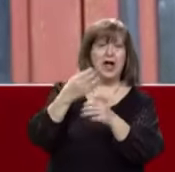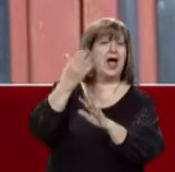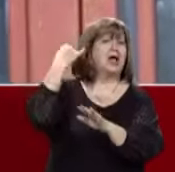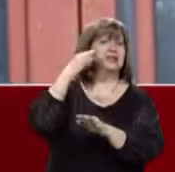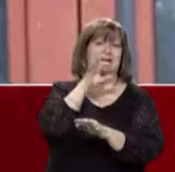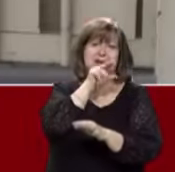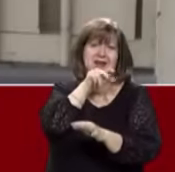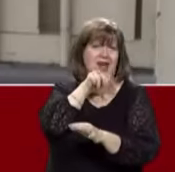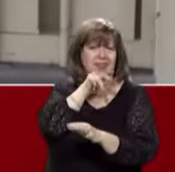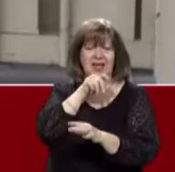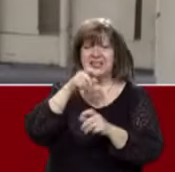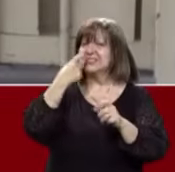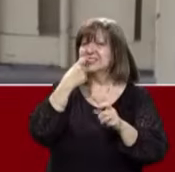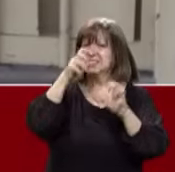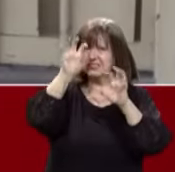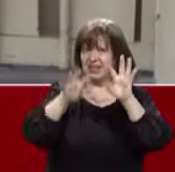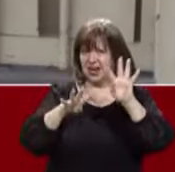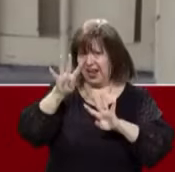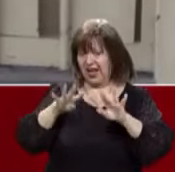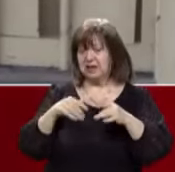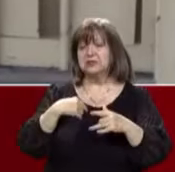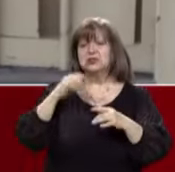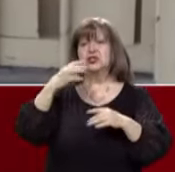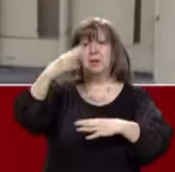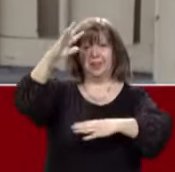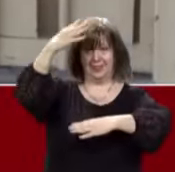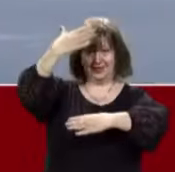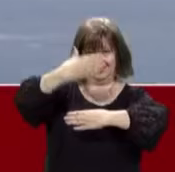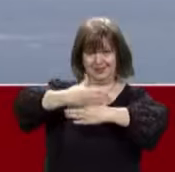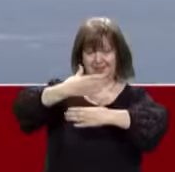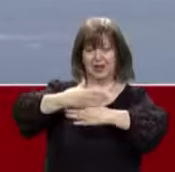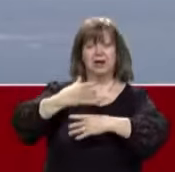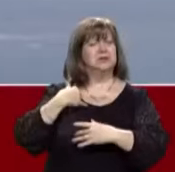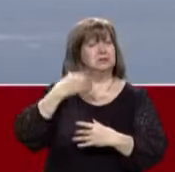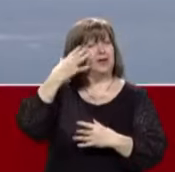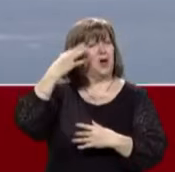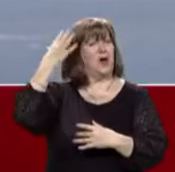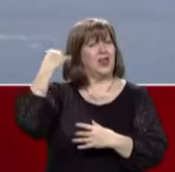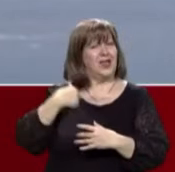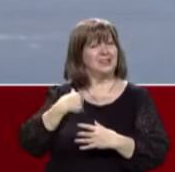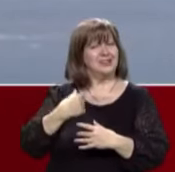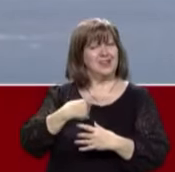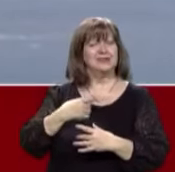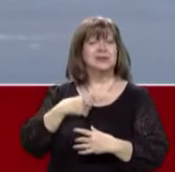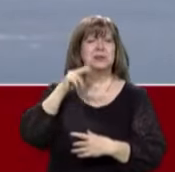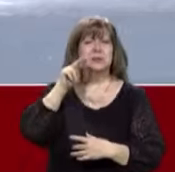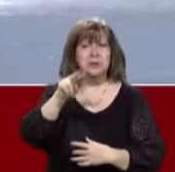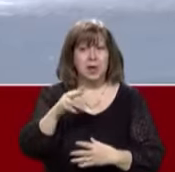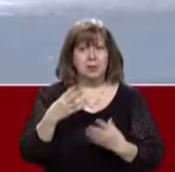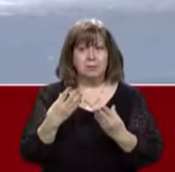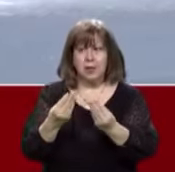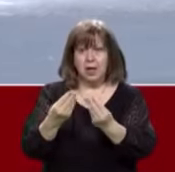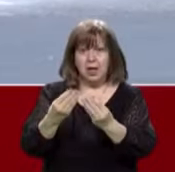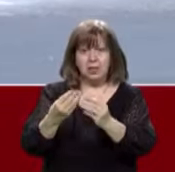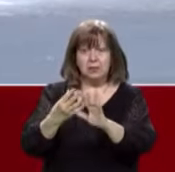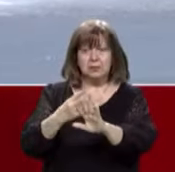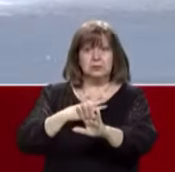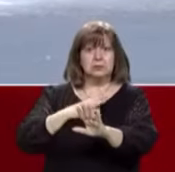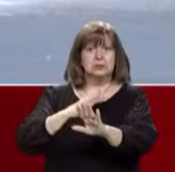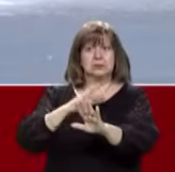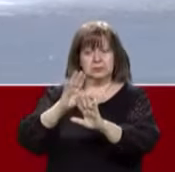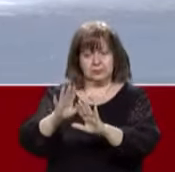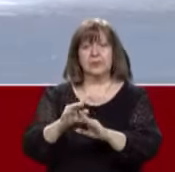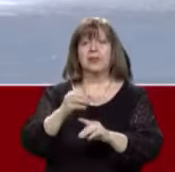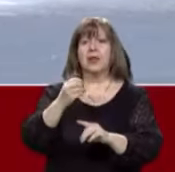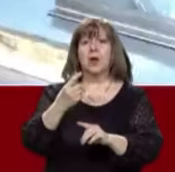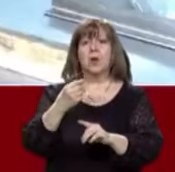rejas directamente. Este solamente tenía la persiana. Nosotros me acuerdo que hablamos en su momento con el dueño y el miedo que tenía a que lo saquearan. Lo